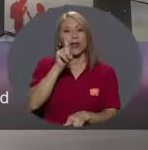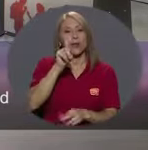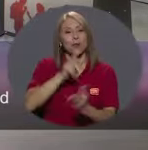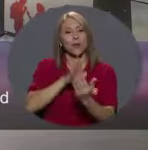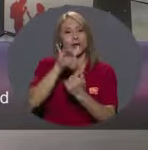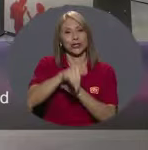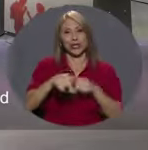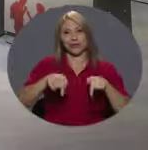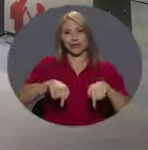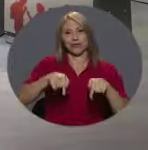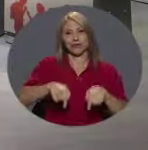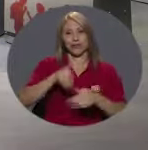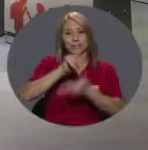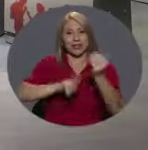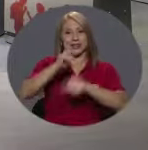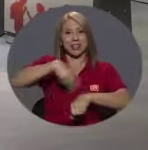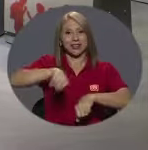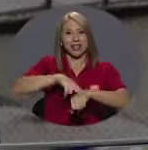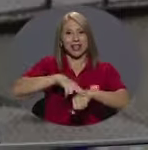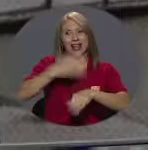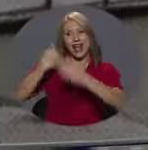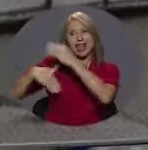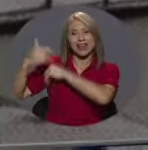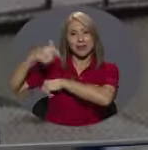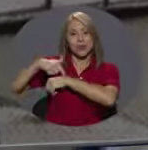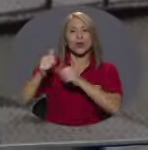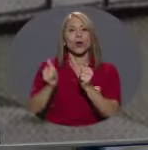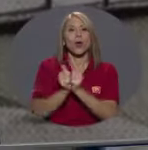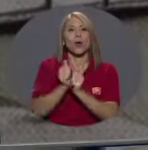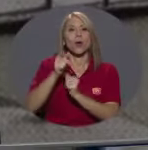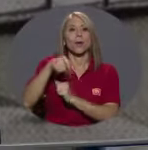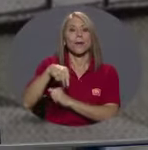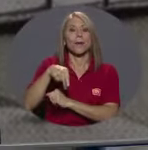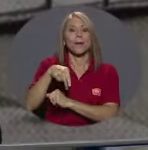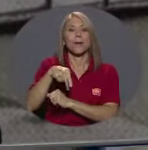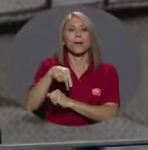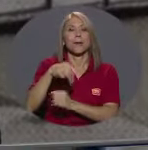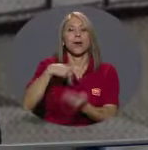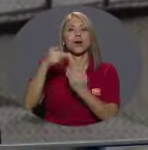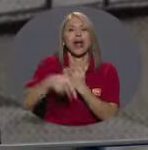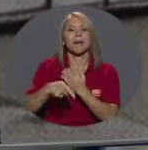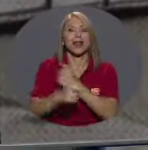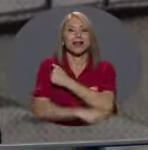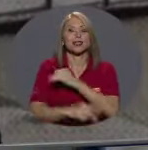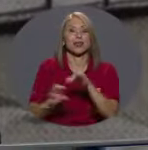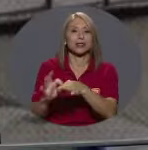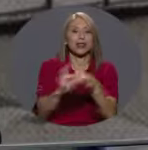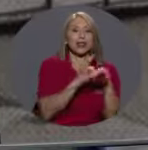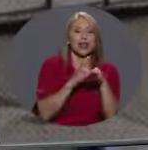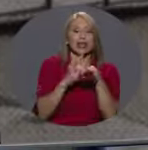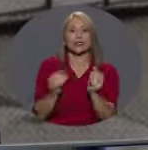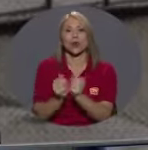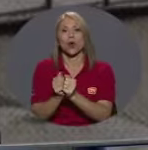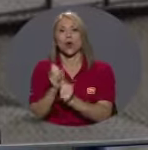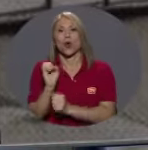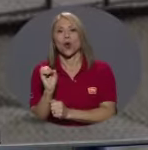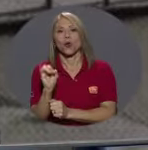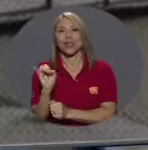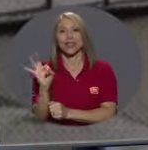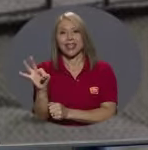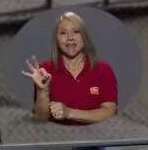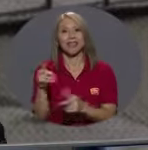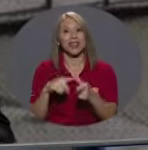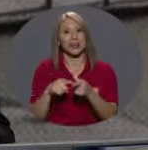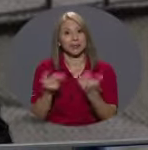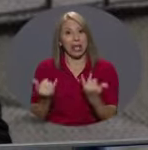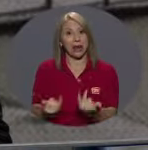de la Universidad Nacional y en su momento con el programa Naciones Unidas y OIT. Entonces vemos plasmado, ¿verdad?, un